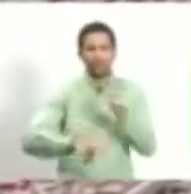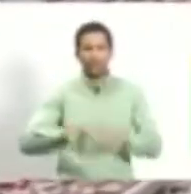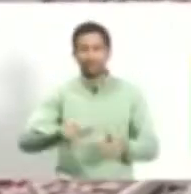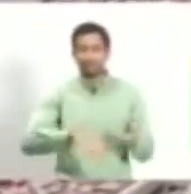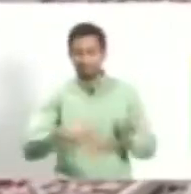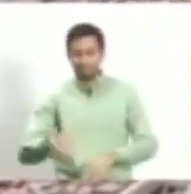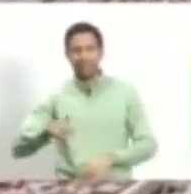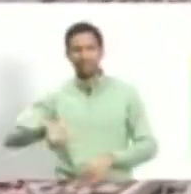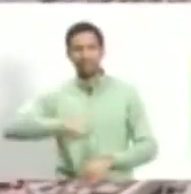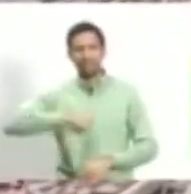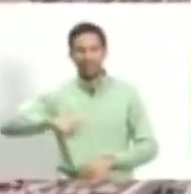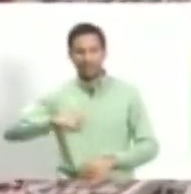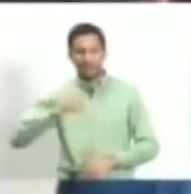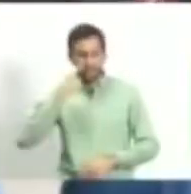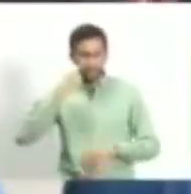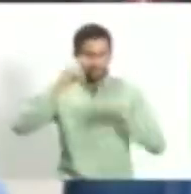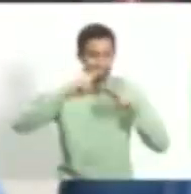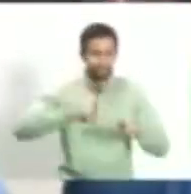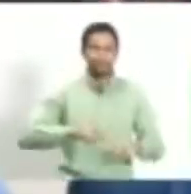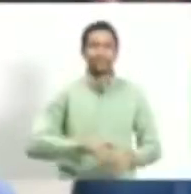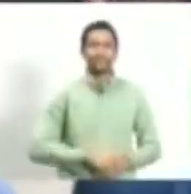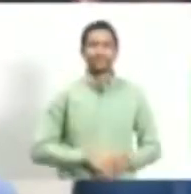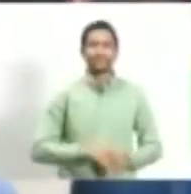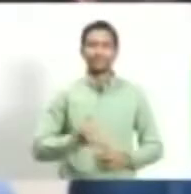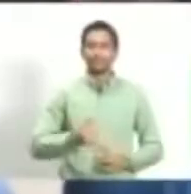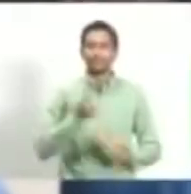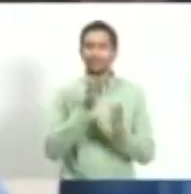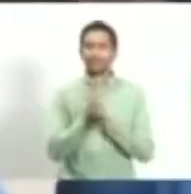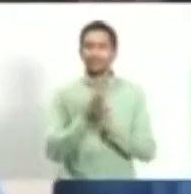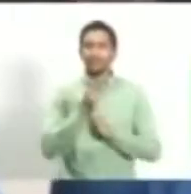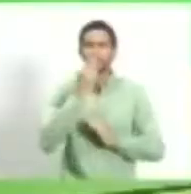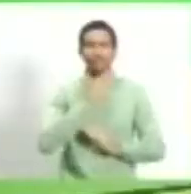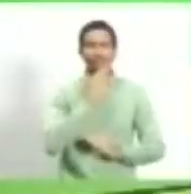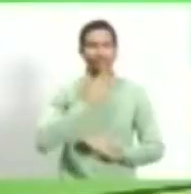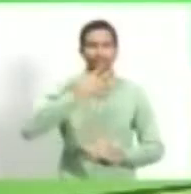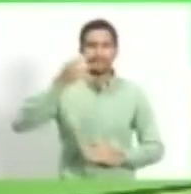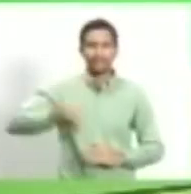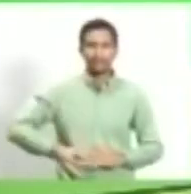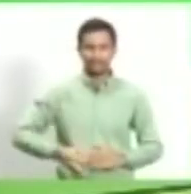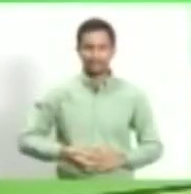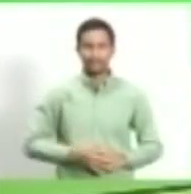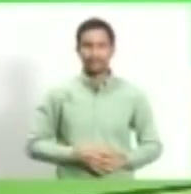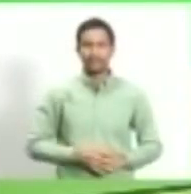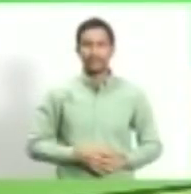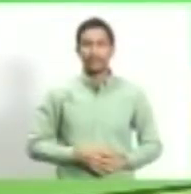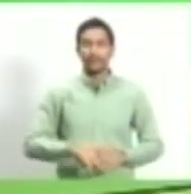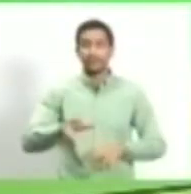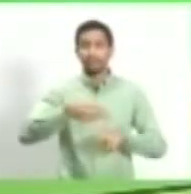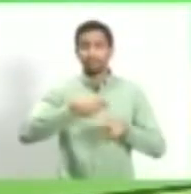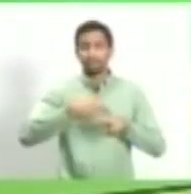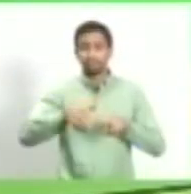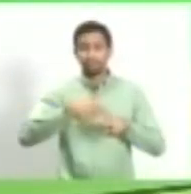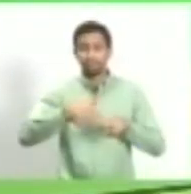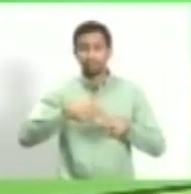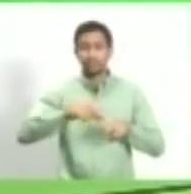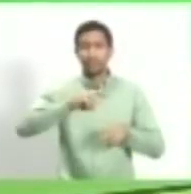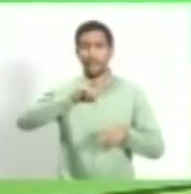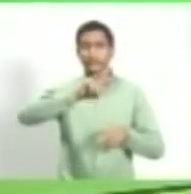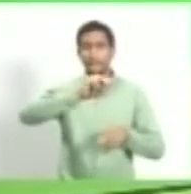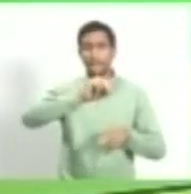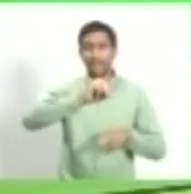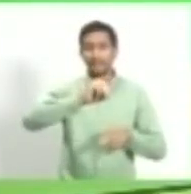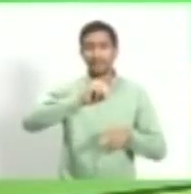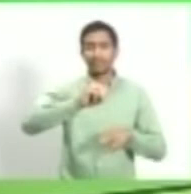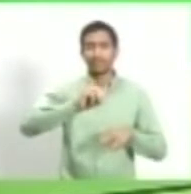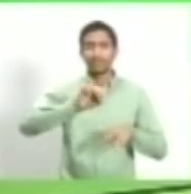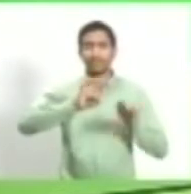JJ Verbel, Las Noticias, un compromiso con la verdad. Y para el próximo martes 9 de mayo fue